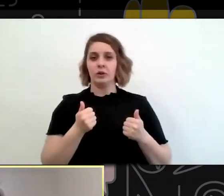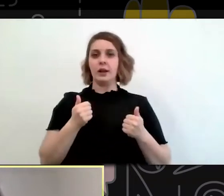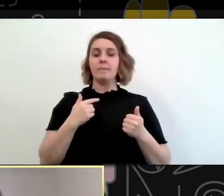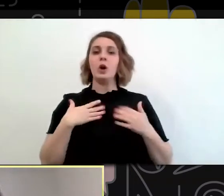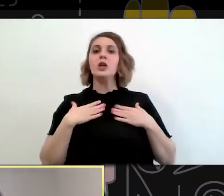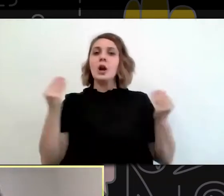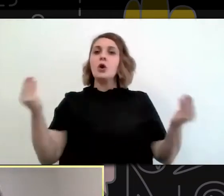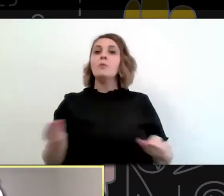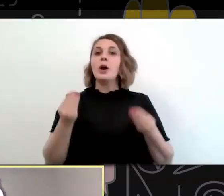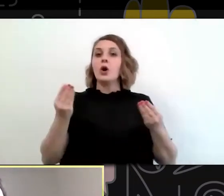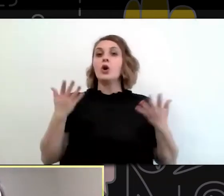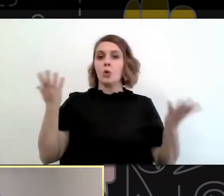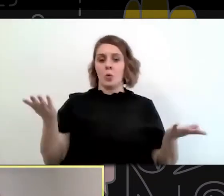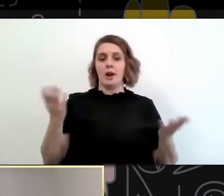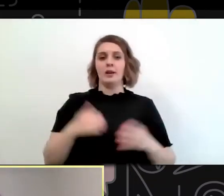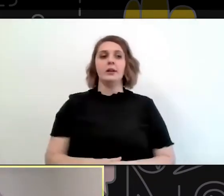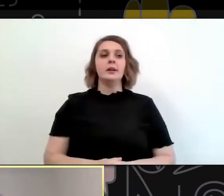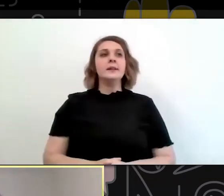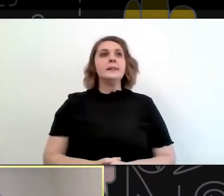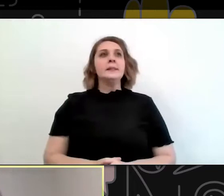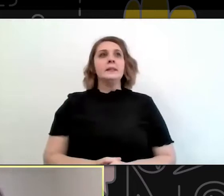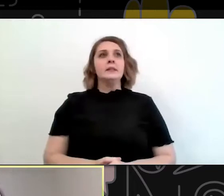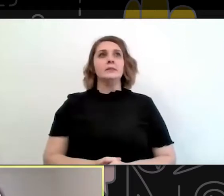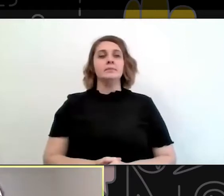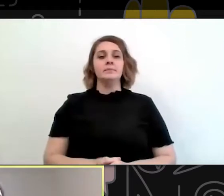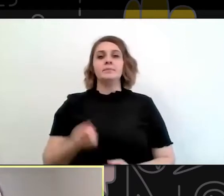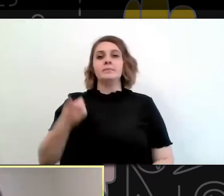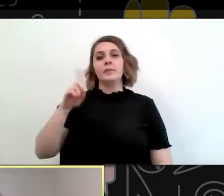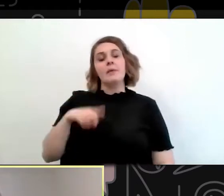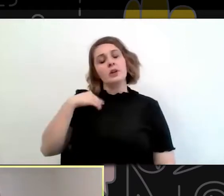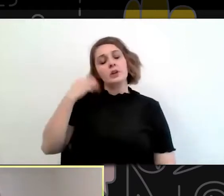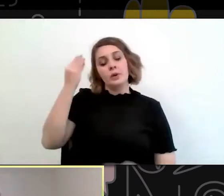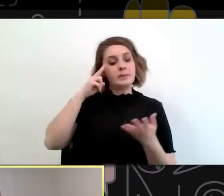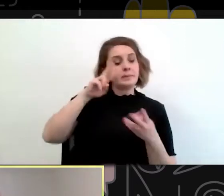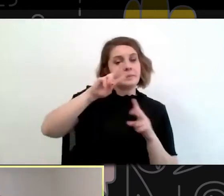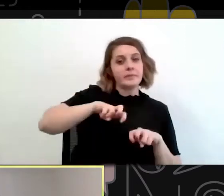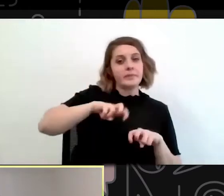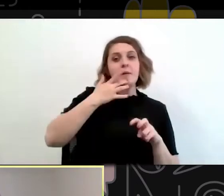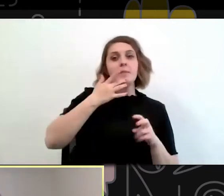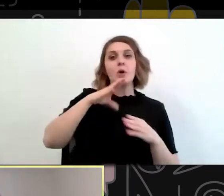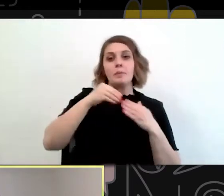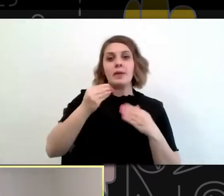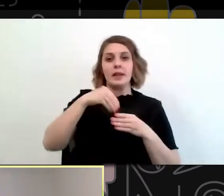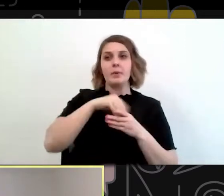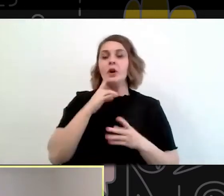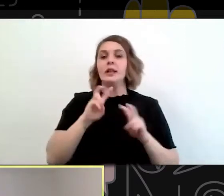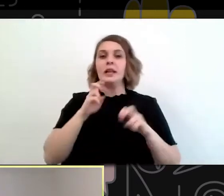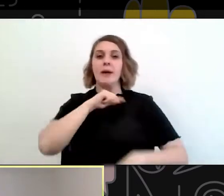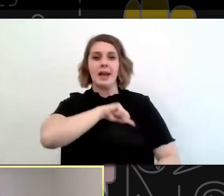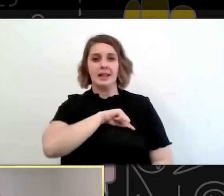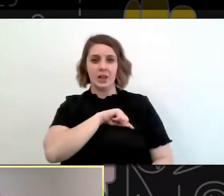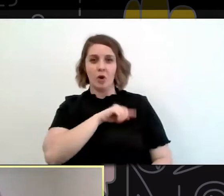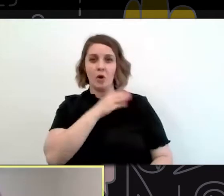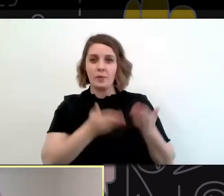mejorar? También lo que miramos es qué implicaciones tiene para los pacientes, si hay que valorar otras cosas, si hay cuestiones éticas que valorar,